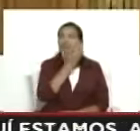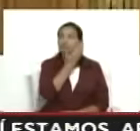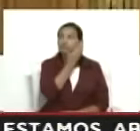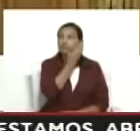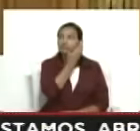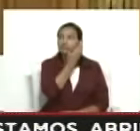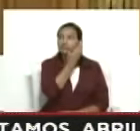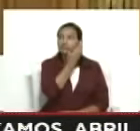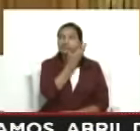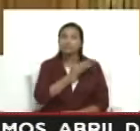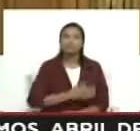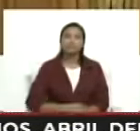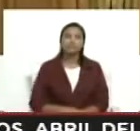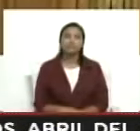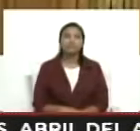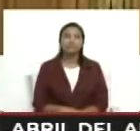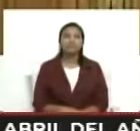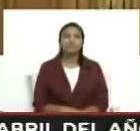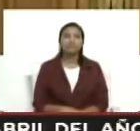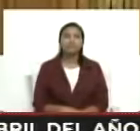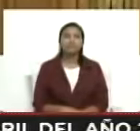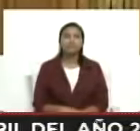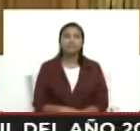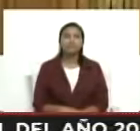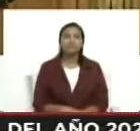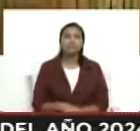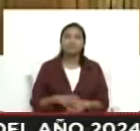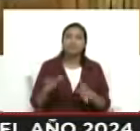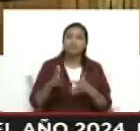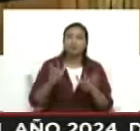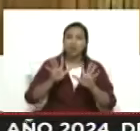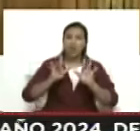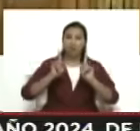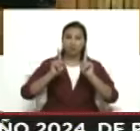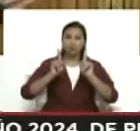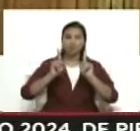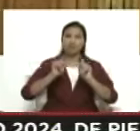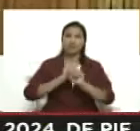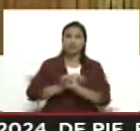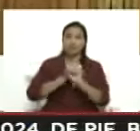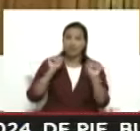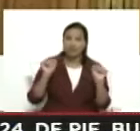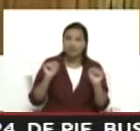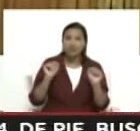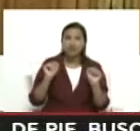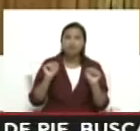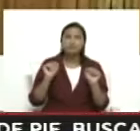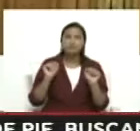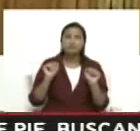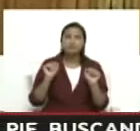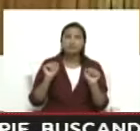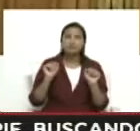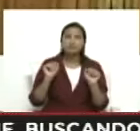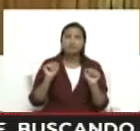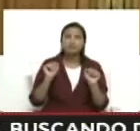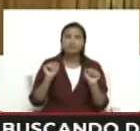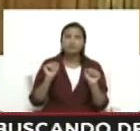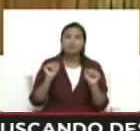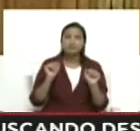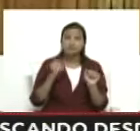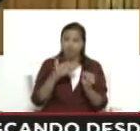el 11 de la mañana, salí, reunimos, iban allá a la